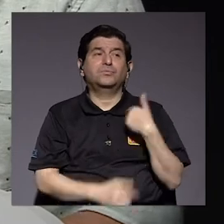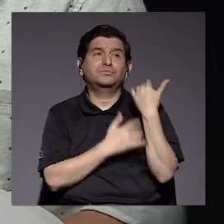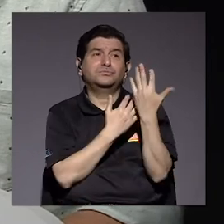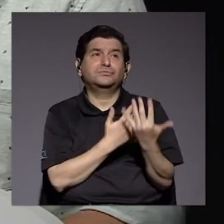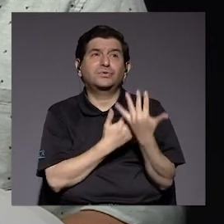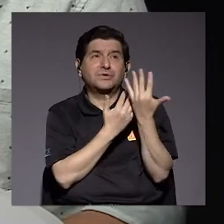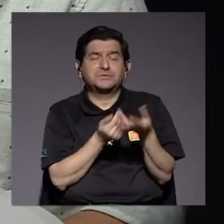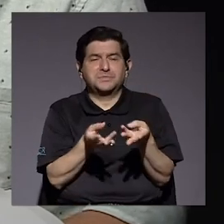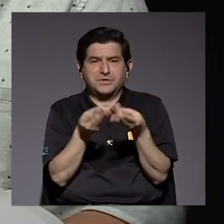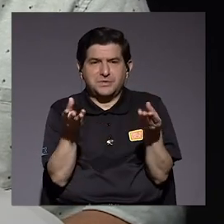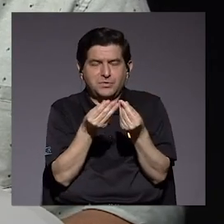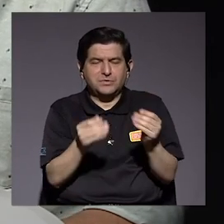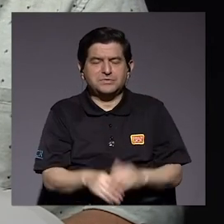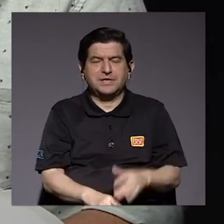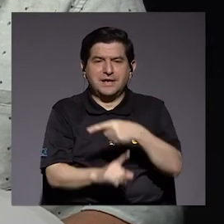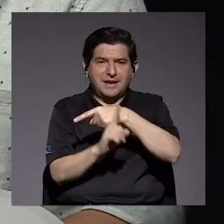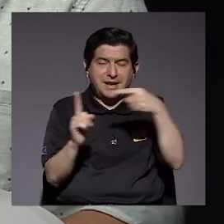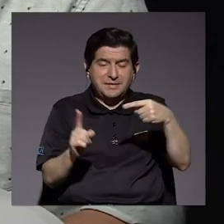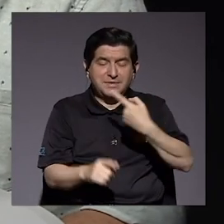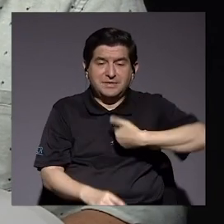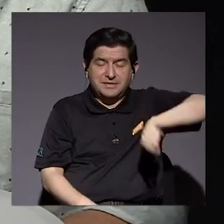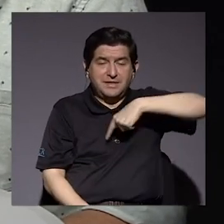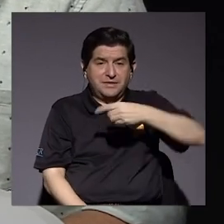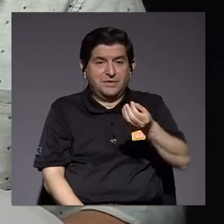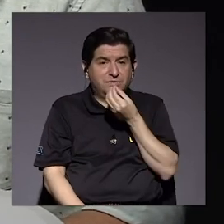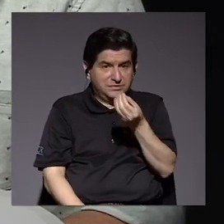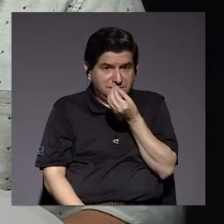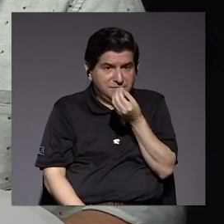a que aquí produzcamos por lo menos la mitad de lo que nos vamos a comer.